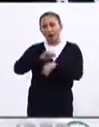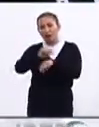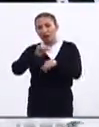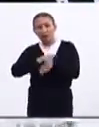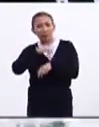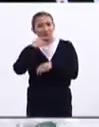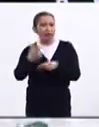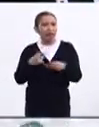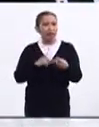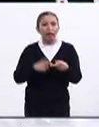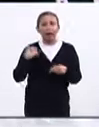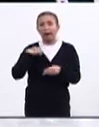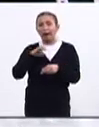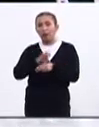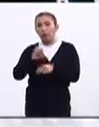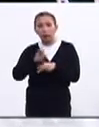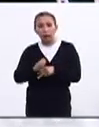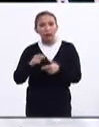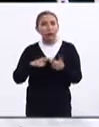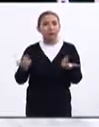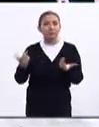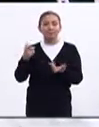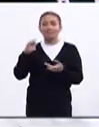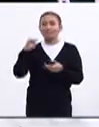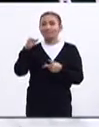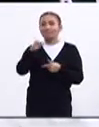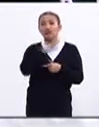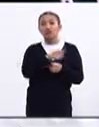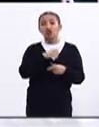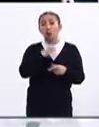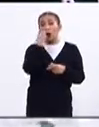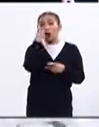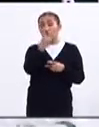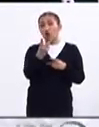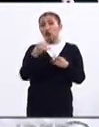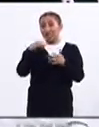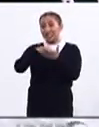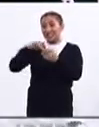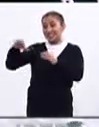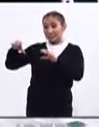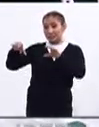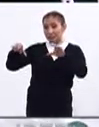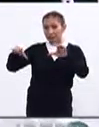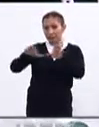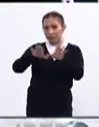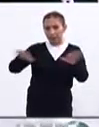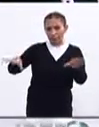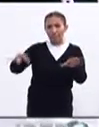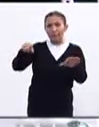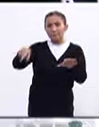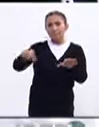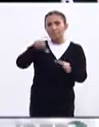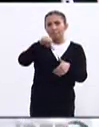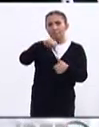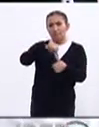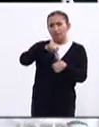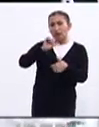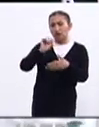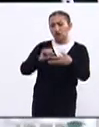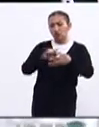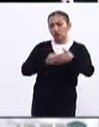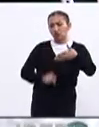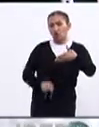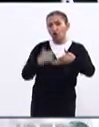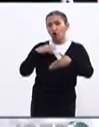Argentina, Chile, Ecuador, en fin. Solamente hay dos grandes islas en ese sentido, en Centro y Sudamérica, que van a